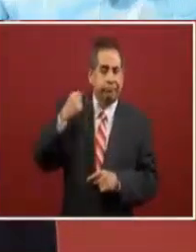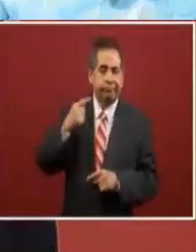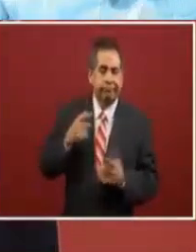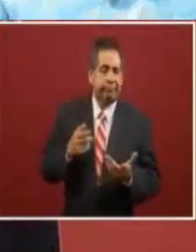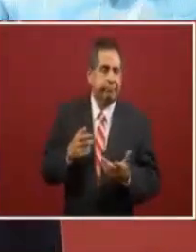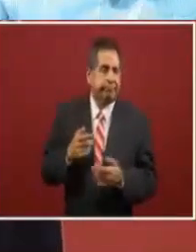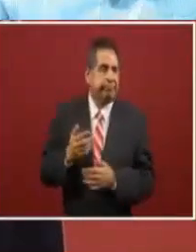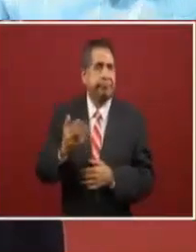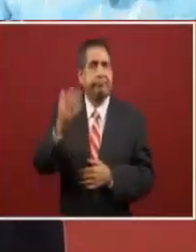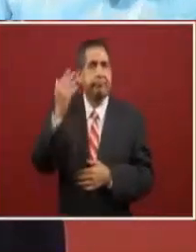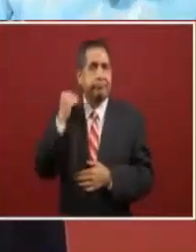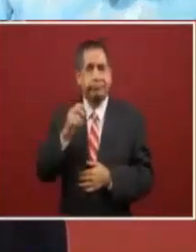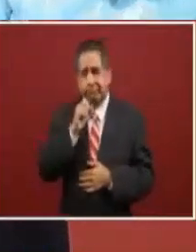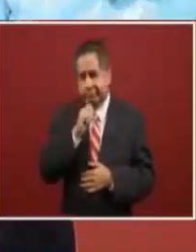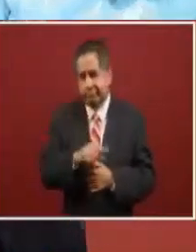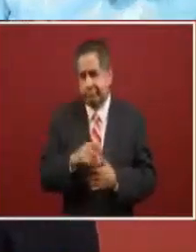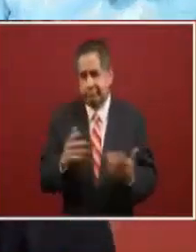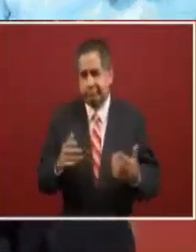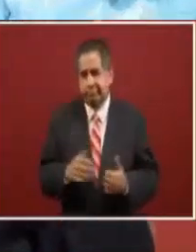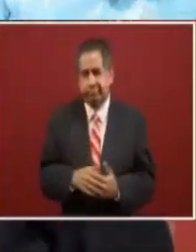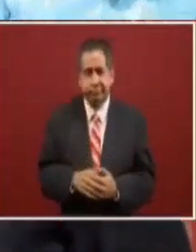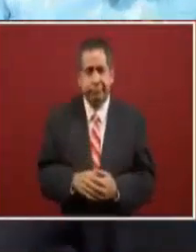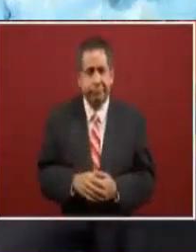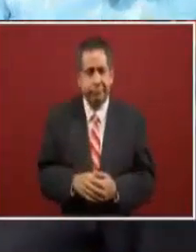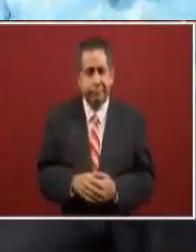de hace